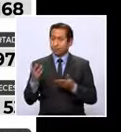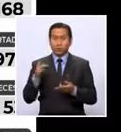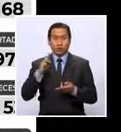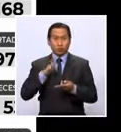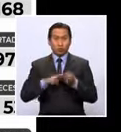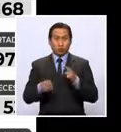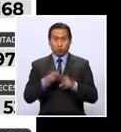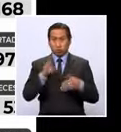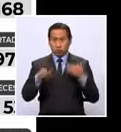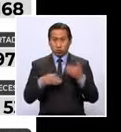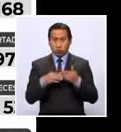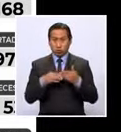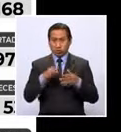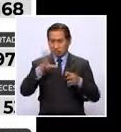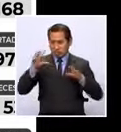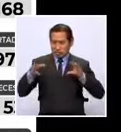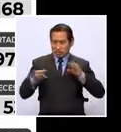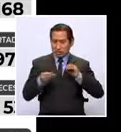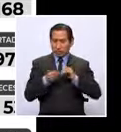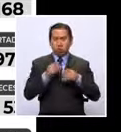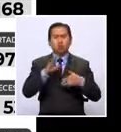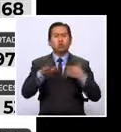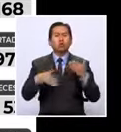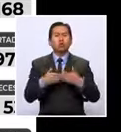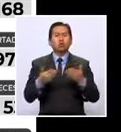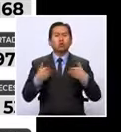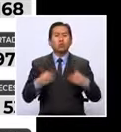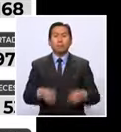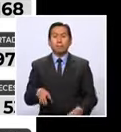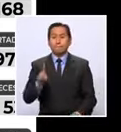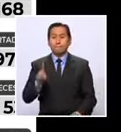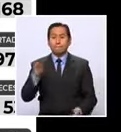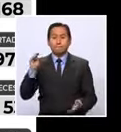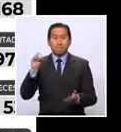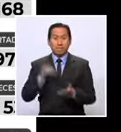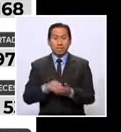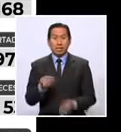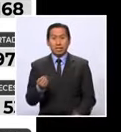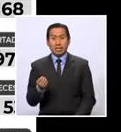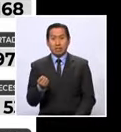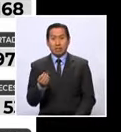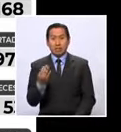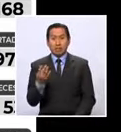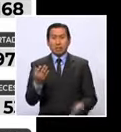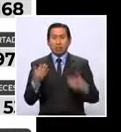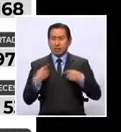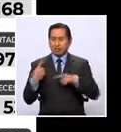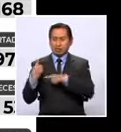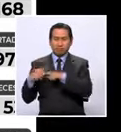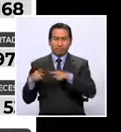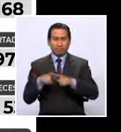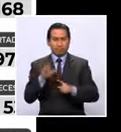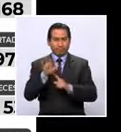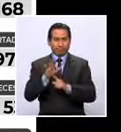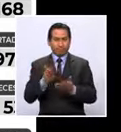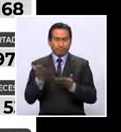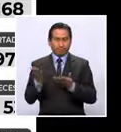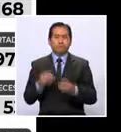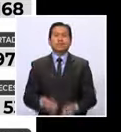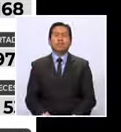el total acumulado asciende a mil catorce casos distribuidos de la siguiente manera